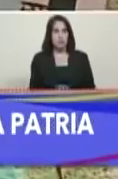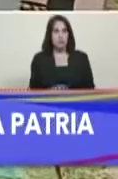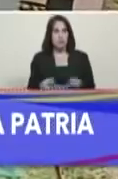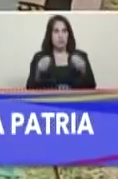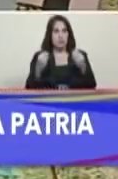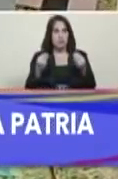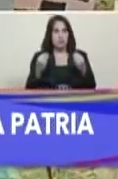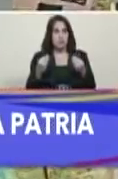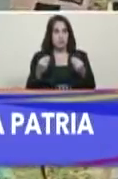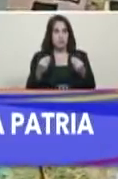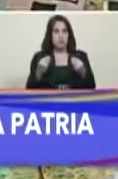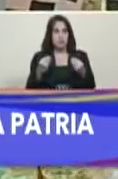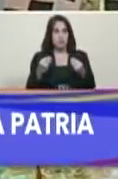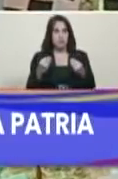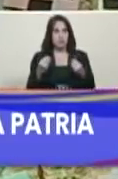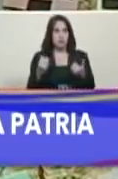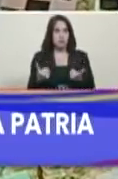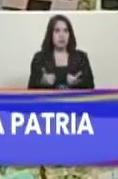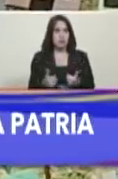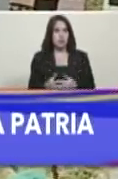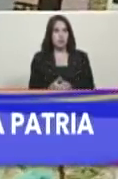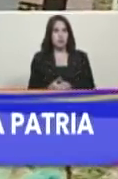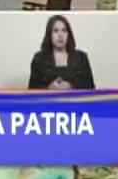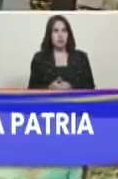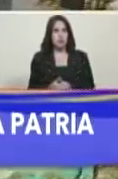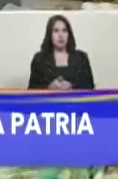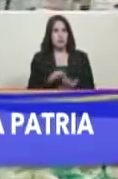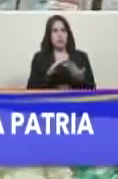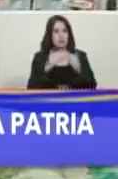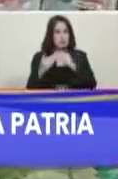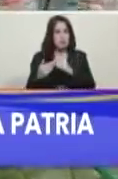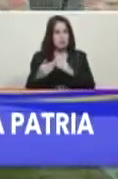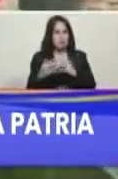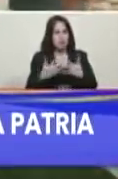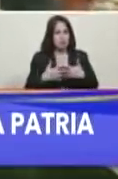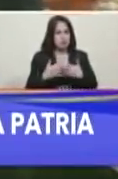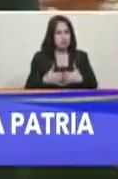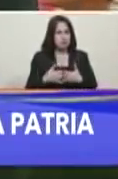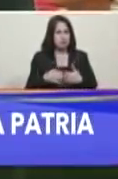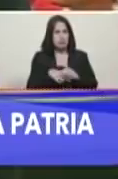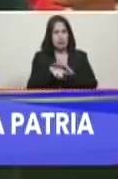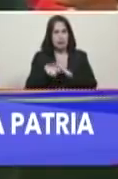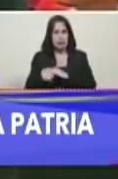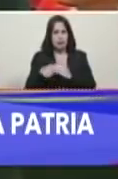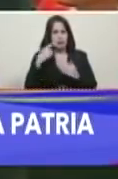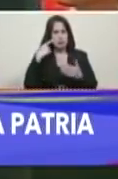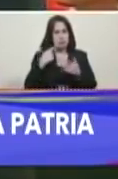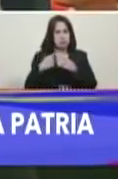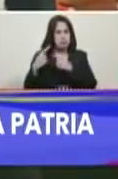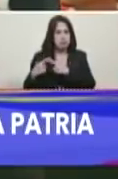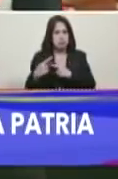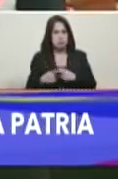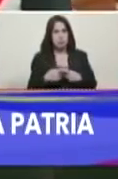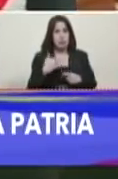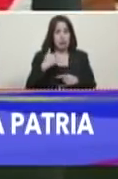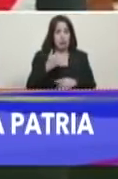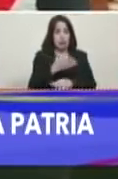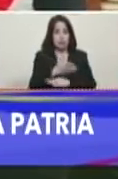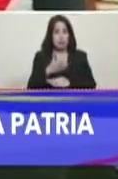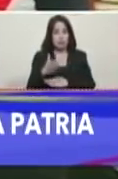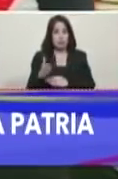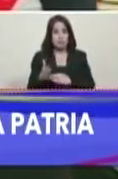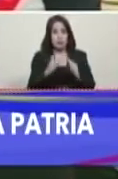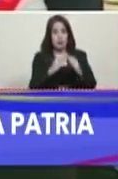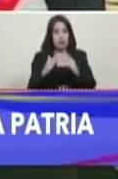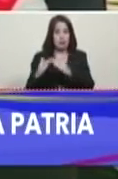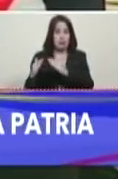fruterías, panaderías, todos esos comercios y locales, pequeños y grandes, han sido identificados a través del despliegue casa a casa